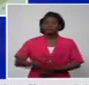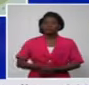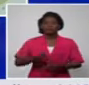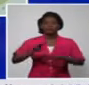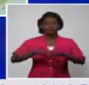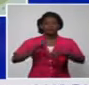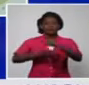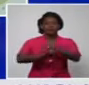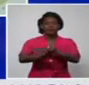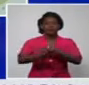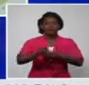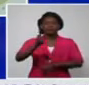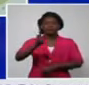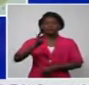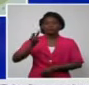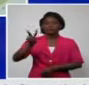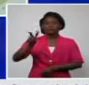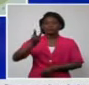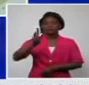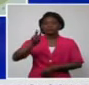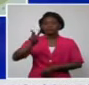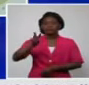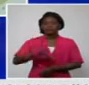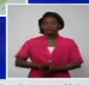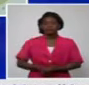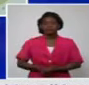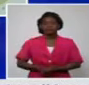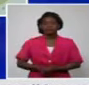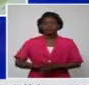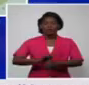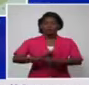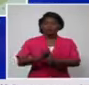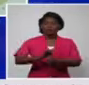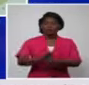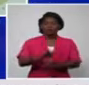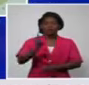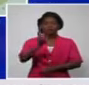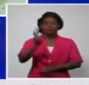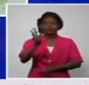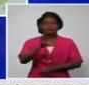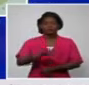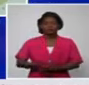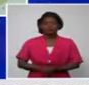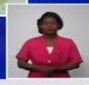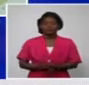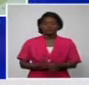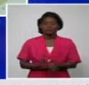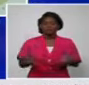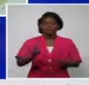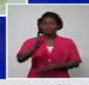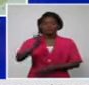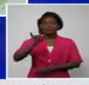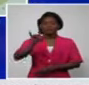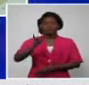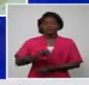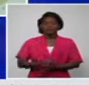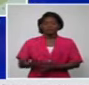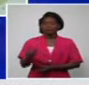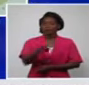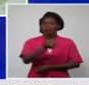Este 32, Arroyo Naranjo 33, San Miguel con 29, igual que